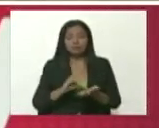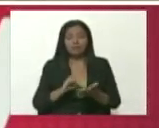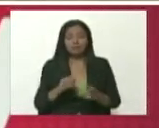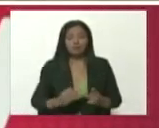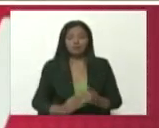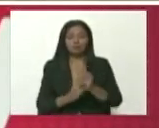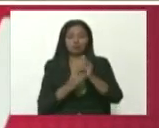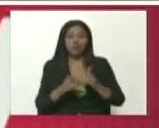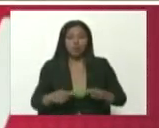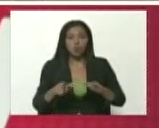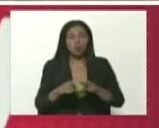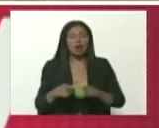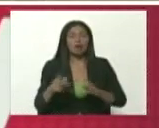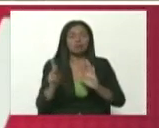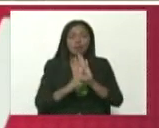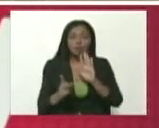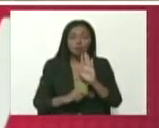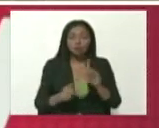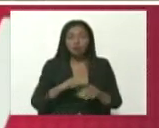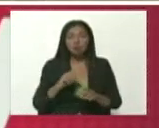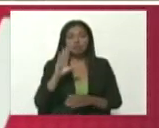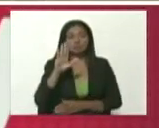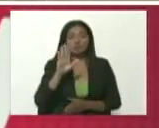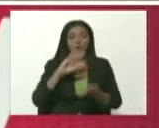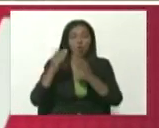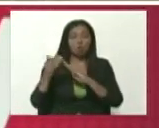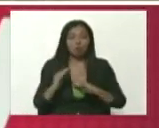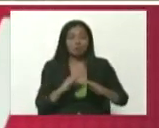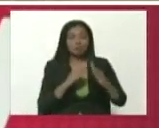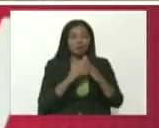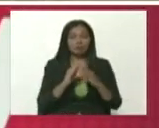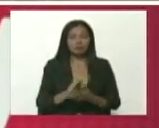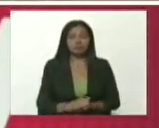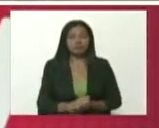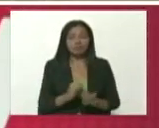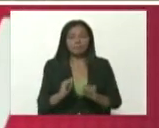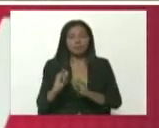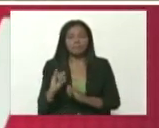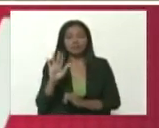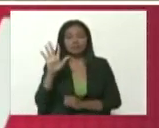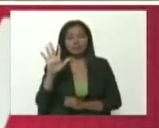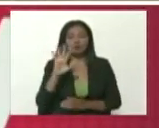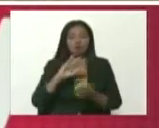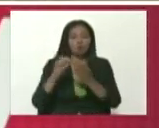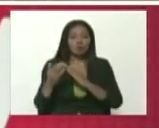de la parroquia. Contamos con 5 comunidades. En esas 5 comunidades